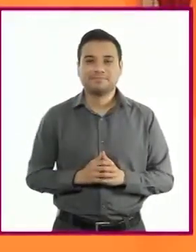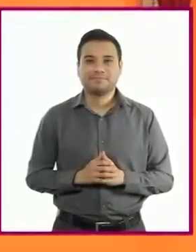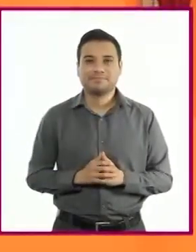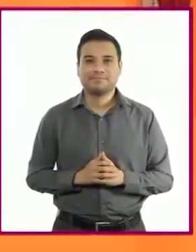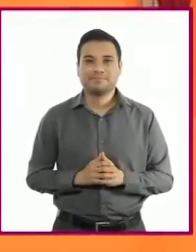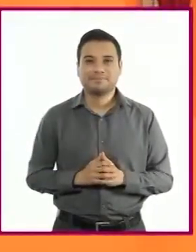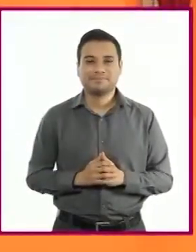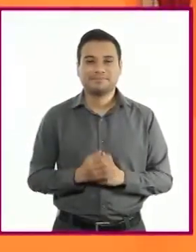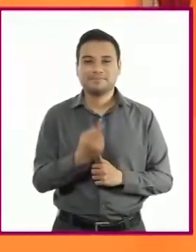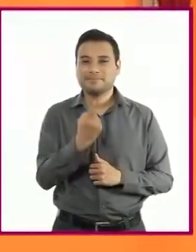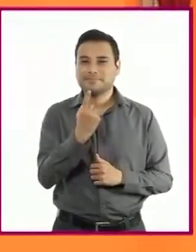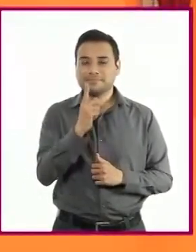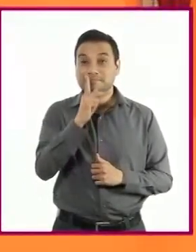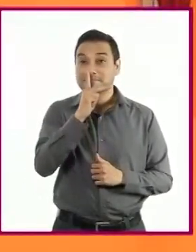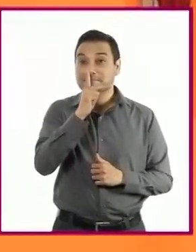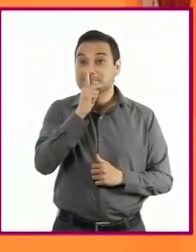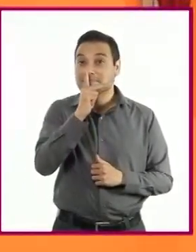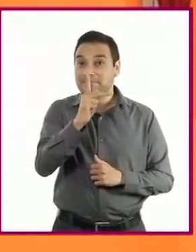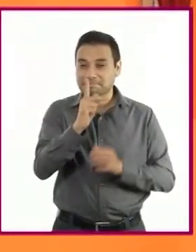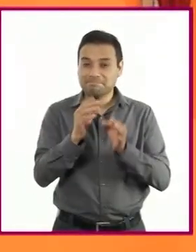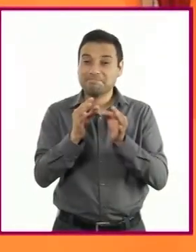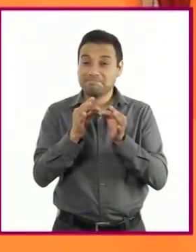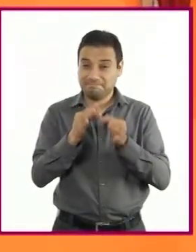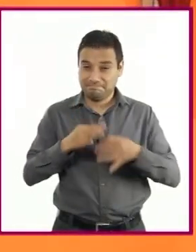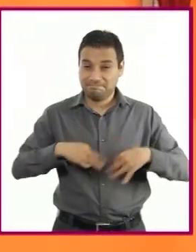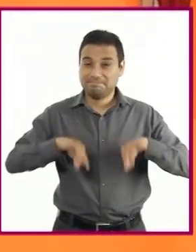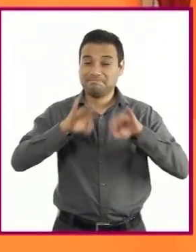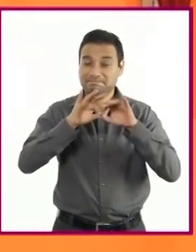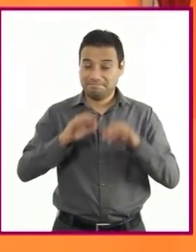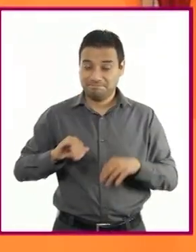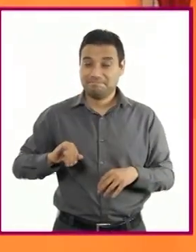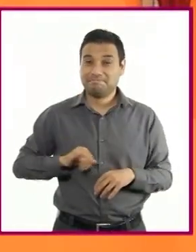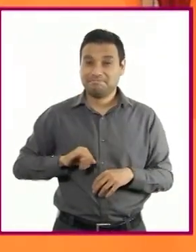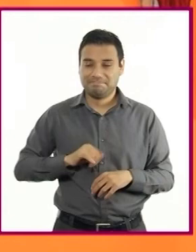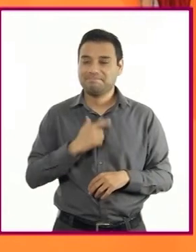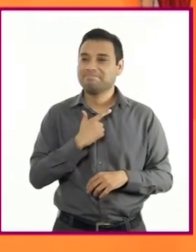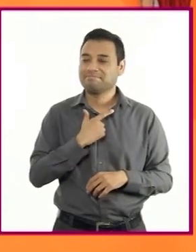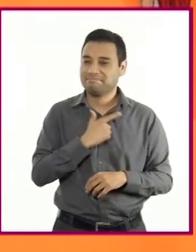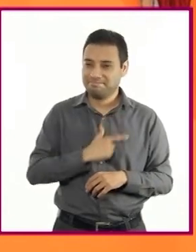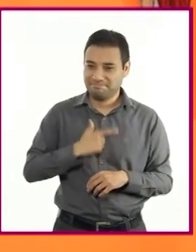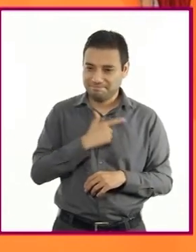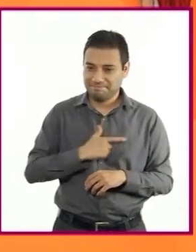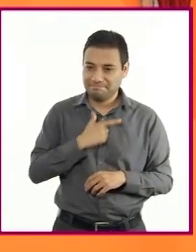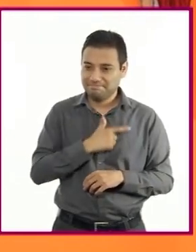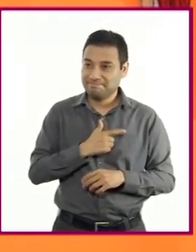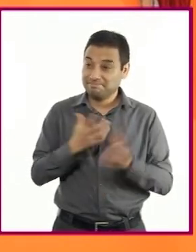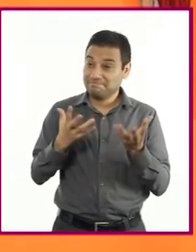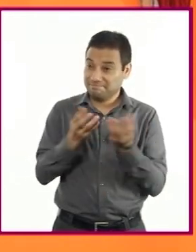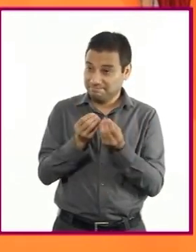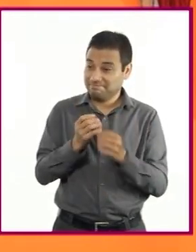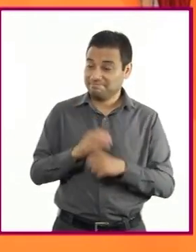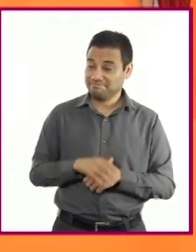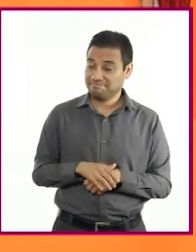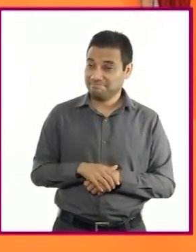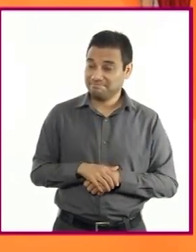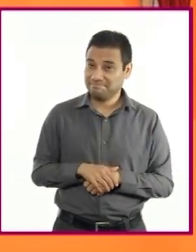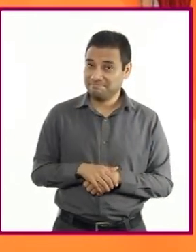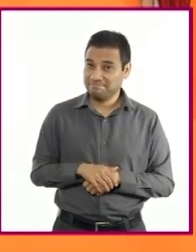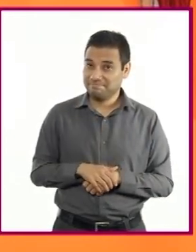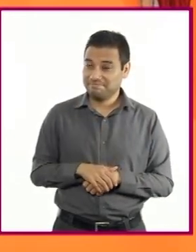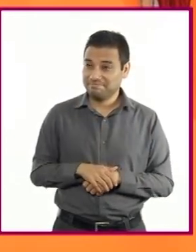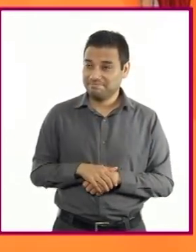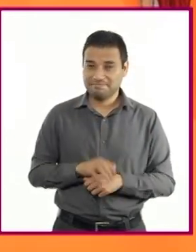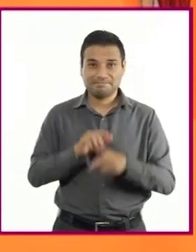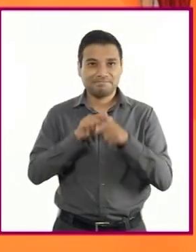Una palabra muy interesante, maestro Raúl. Me dio mucho gusto trabajar esta sesión con usted y